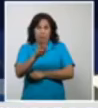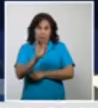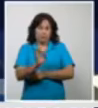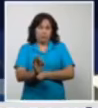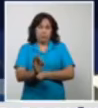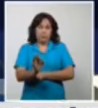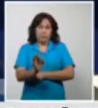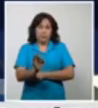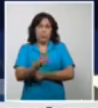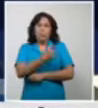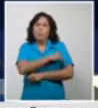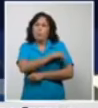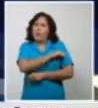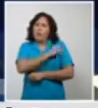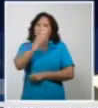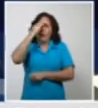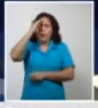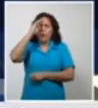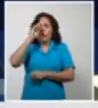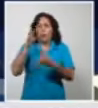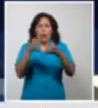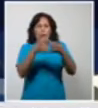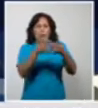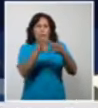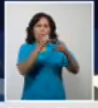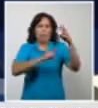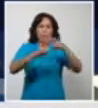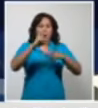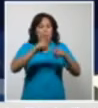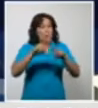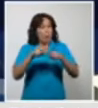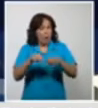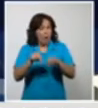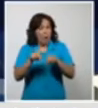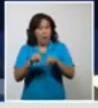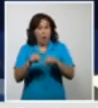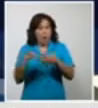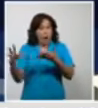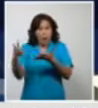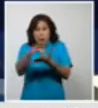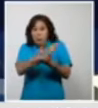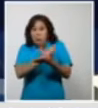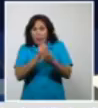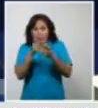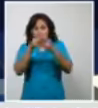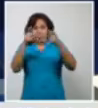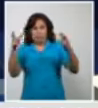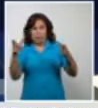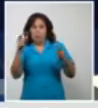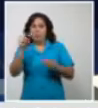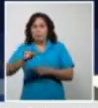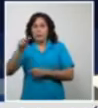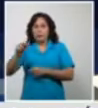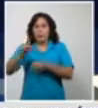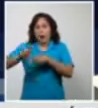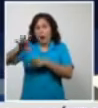la población cubana se han hecho varios estudios, pero así, de una forma tan masiva, pues se van a empezar a